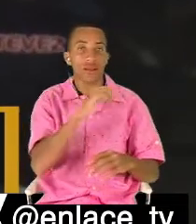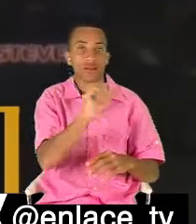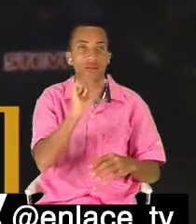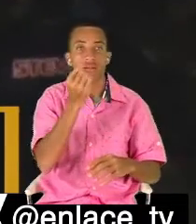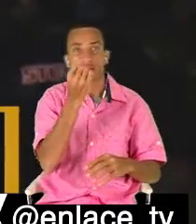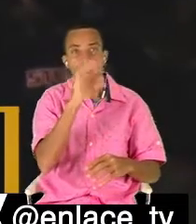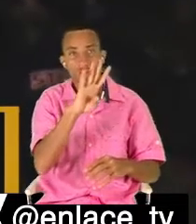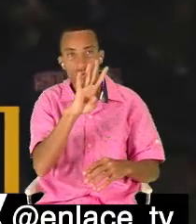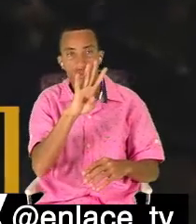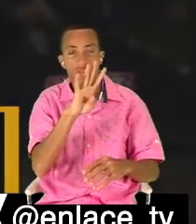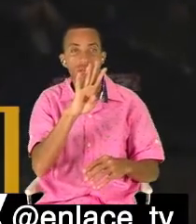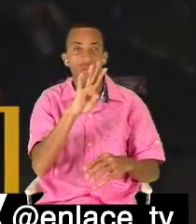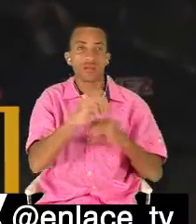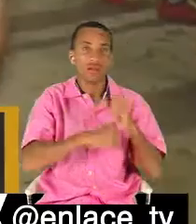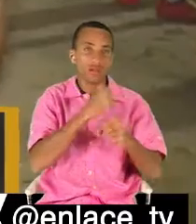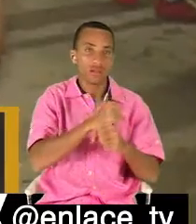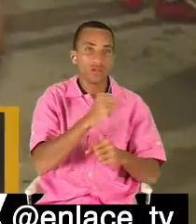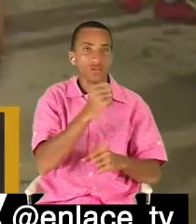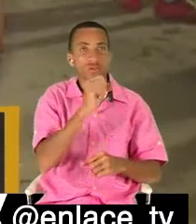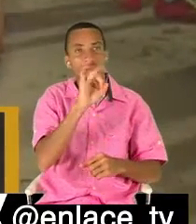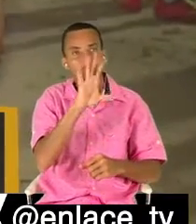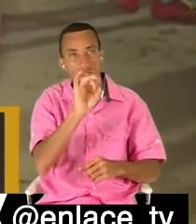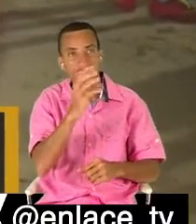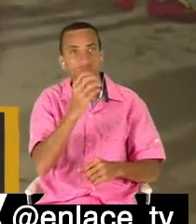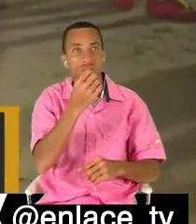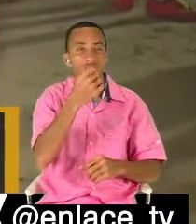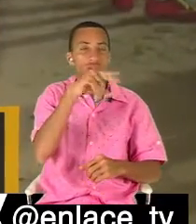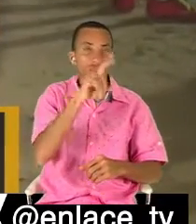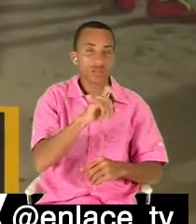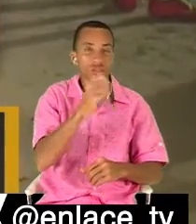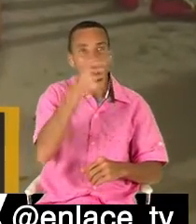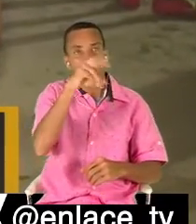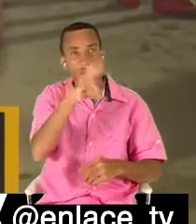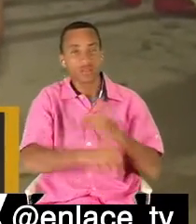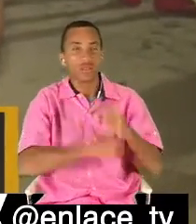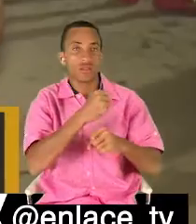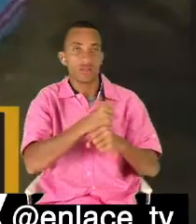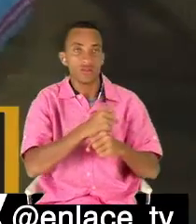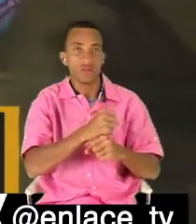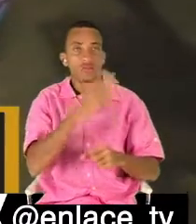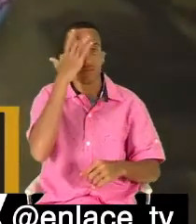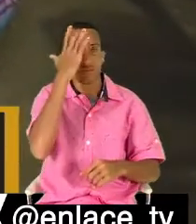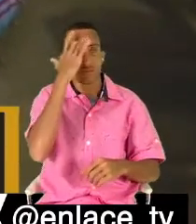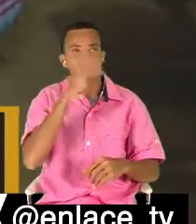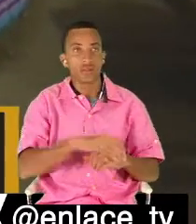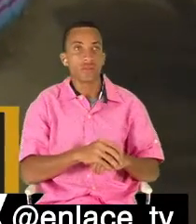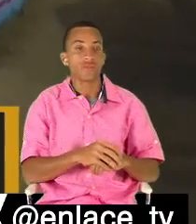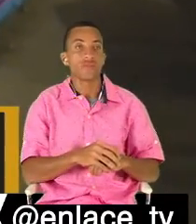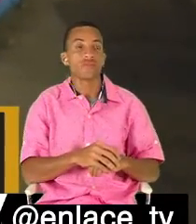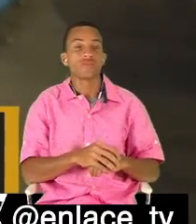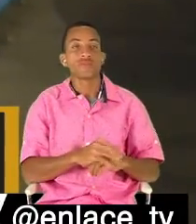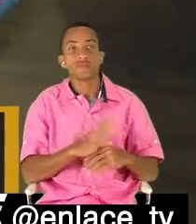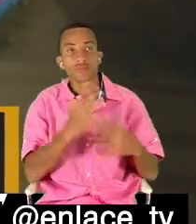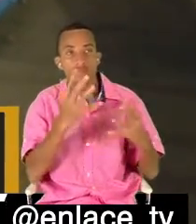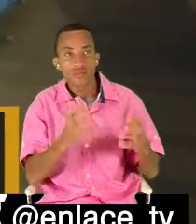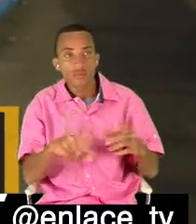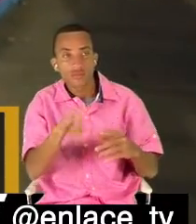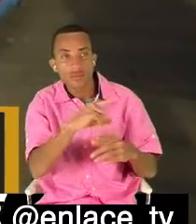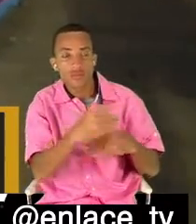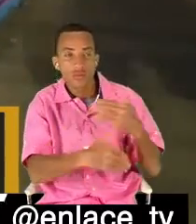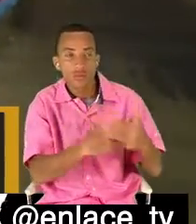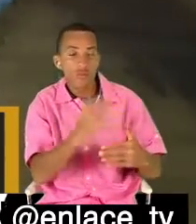14, 15, 16 años, 17 años, porque buscamos también la experiencia en ella y